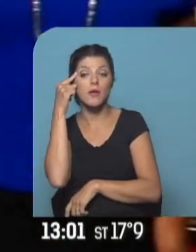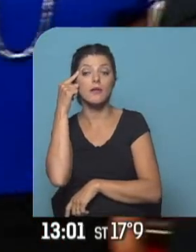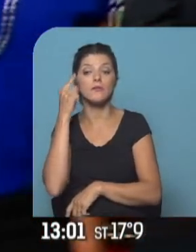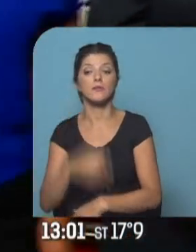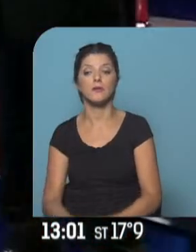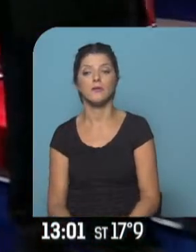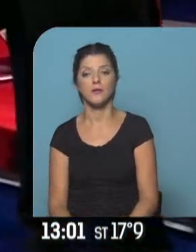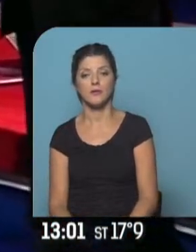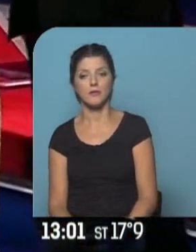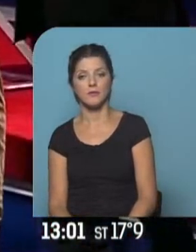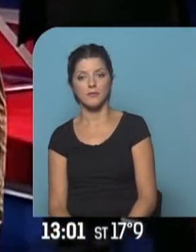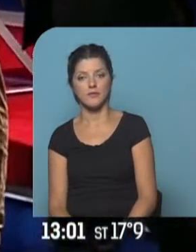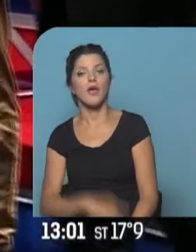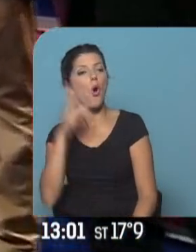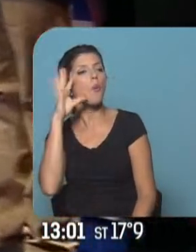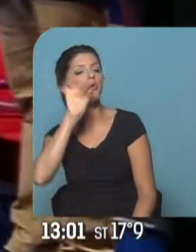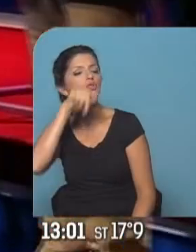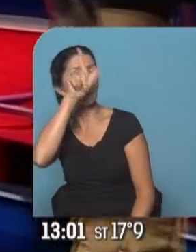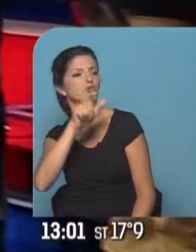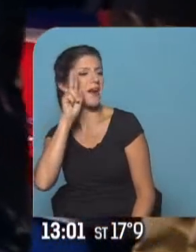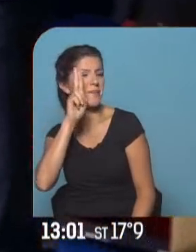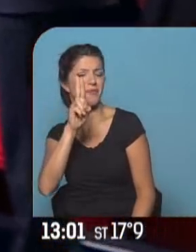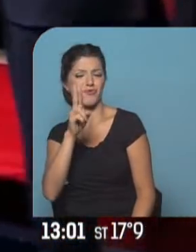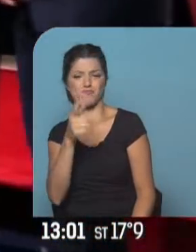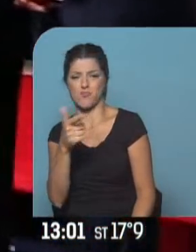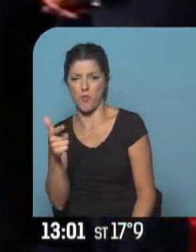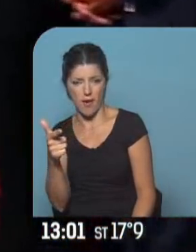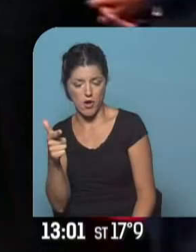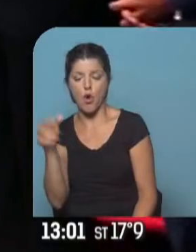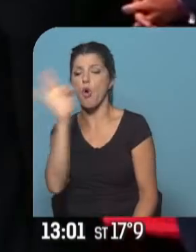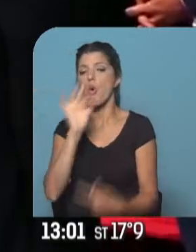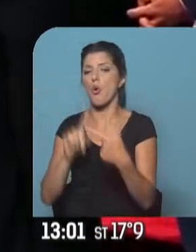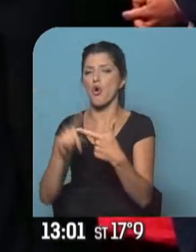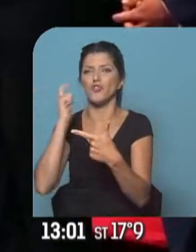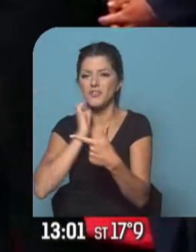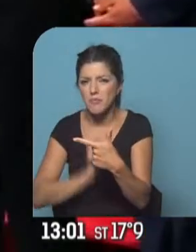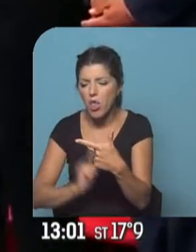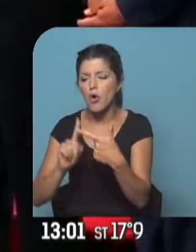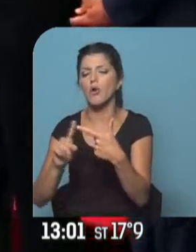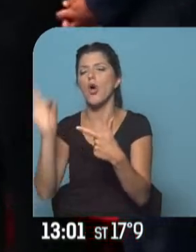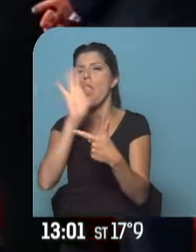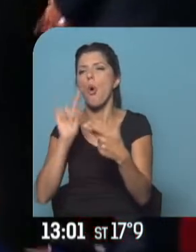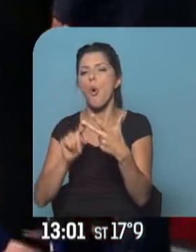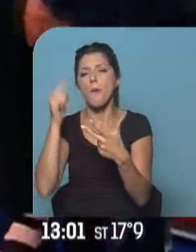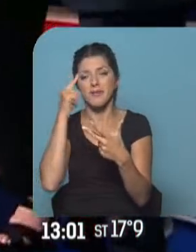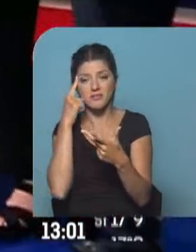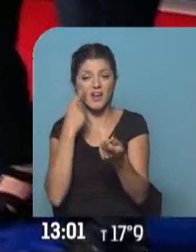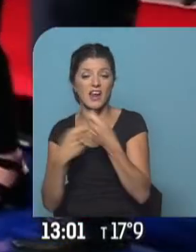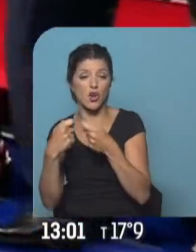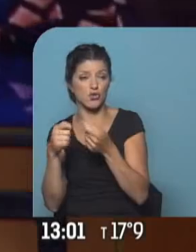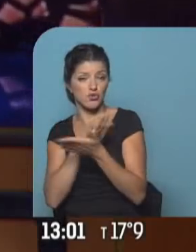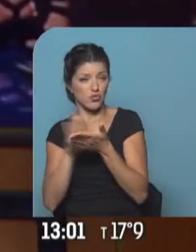visión respetuosa de las opiniones de los otros, o conservadoras, o creer en que el mercado resuelve los